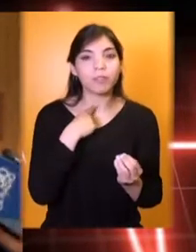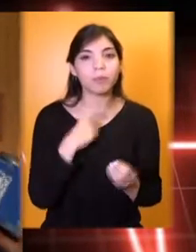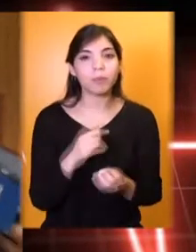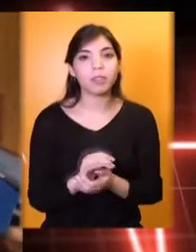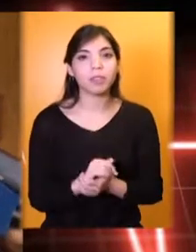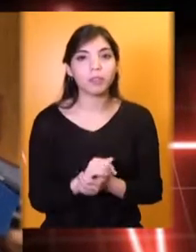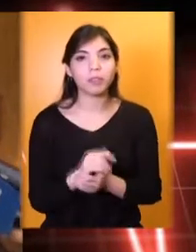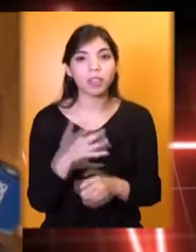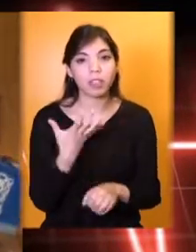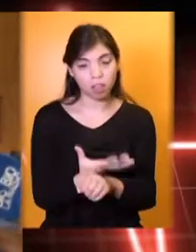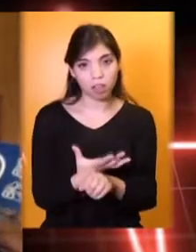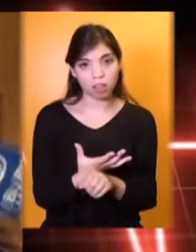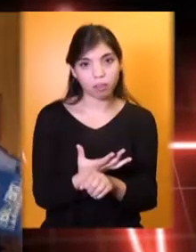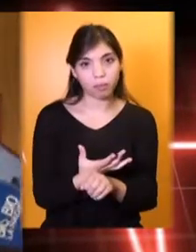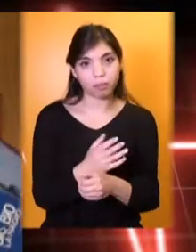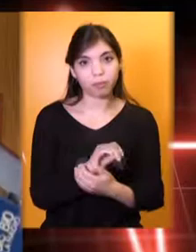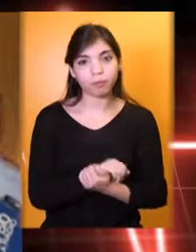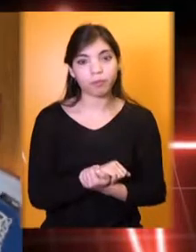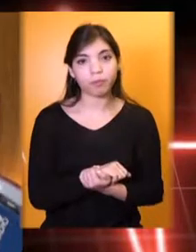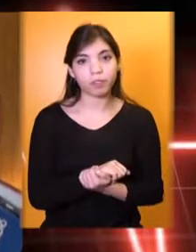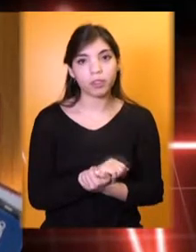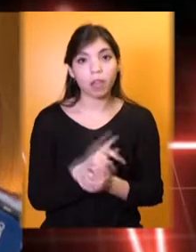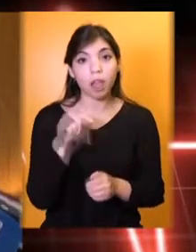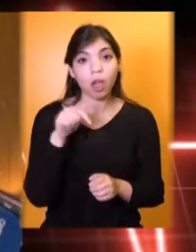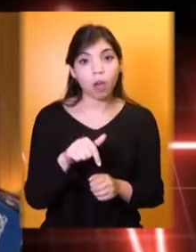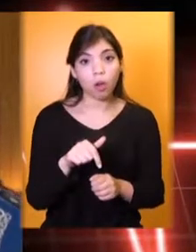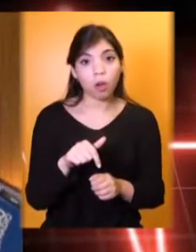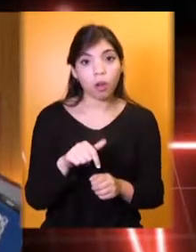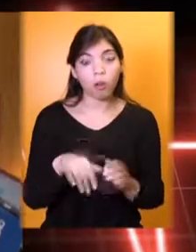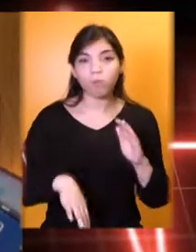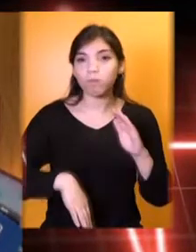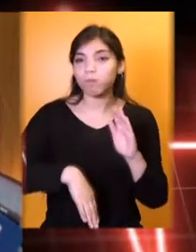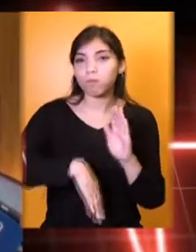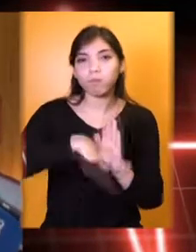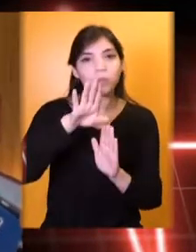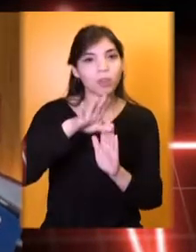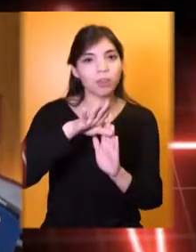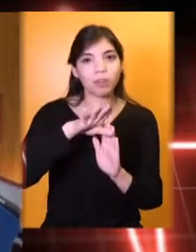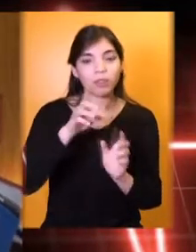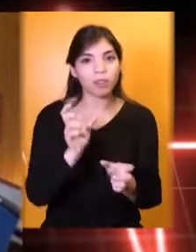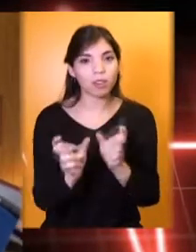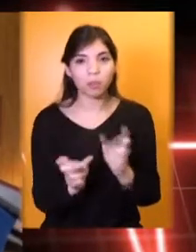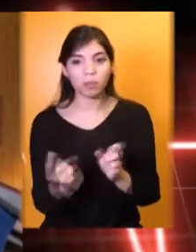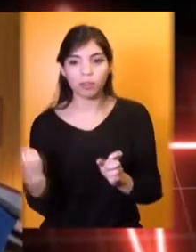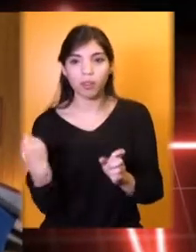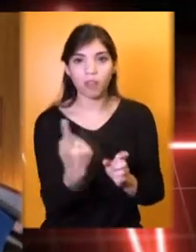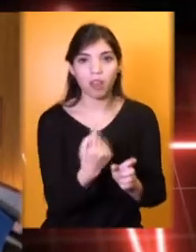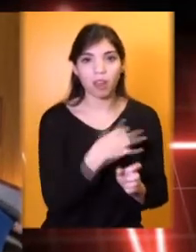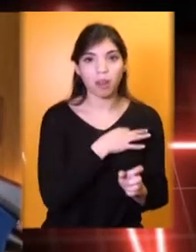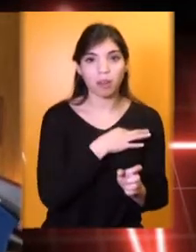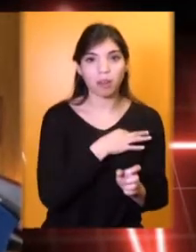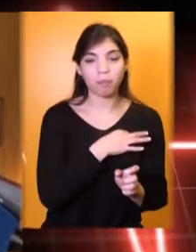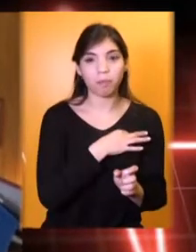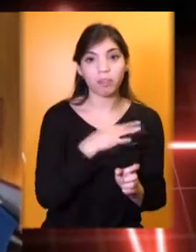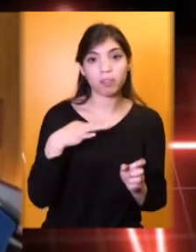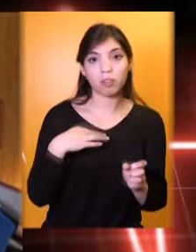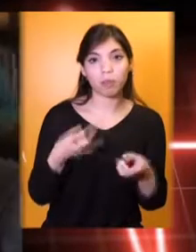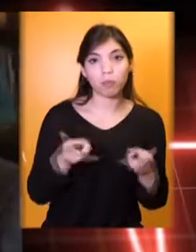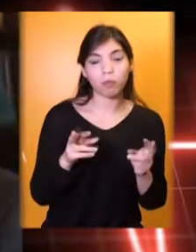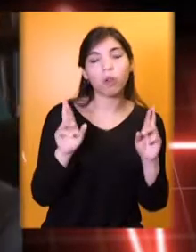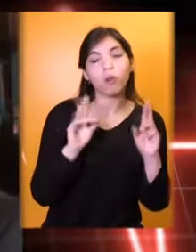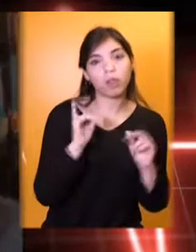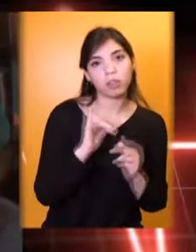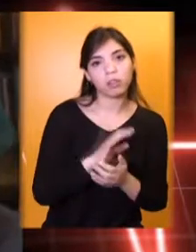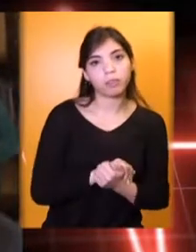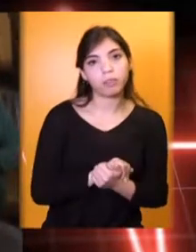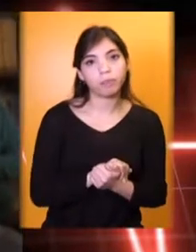concretas y que actualmente vamos a tener un aumento potencial respecto de la gente que va a concurrir al Ministerio Público y esperamos que así sea.